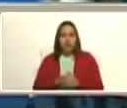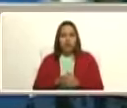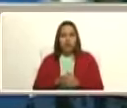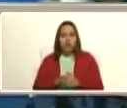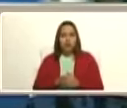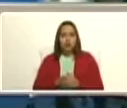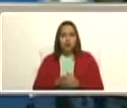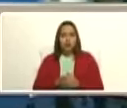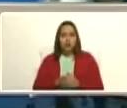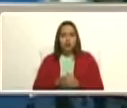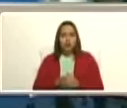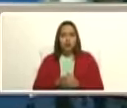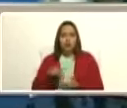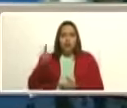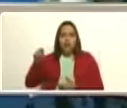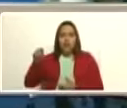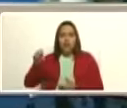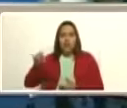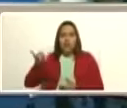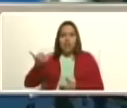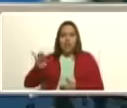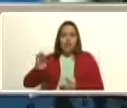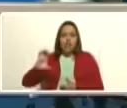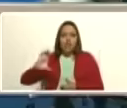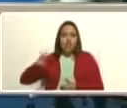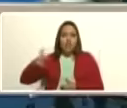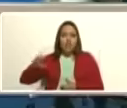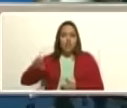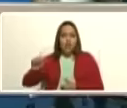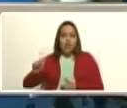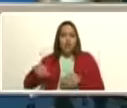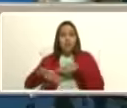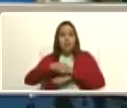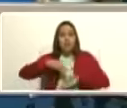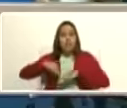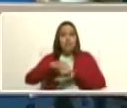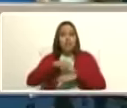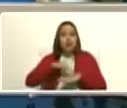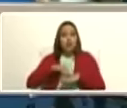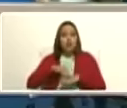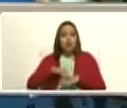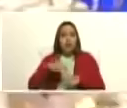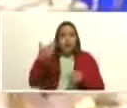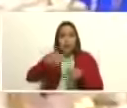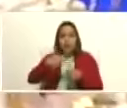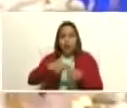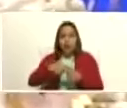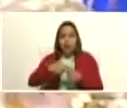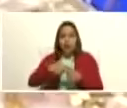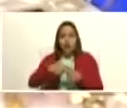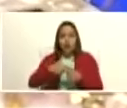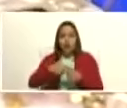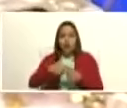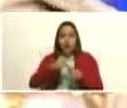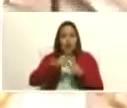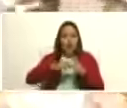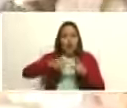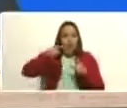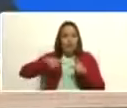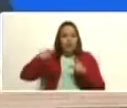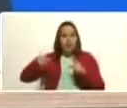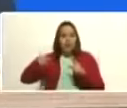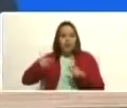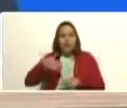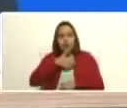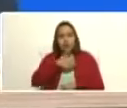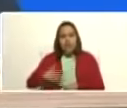José Rafael Tellechea, ministro del Poder Popular para Petróleo, Energía y presidente de